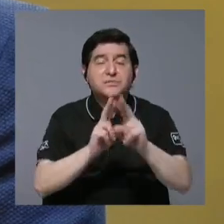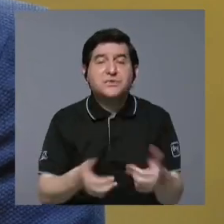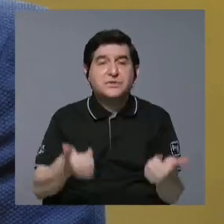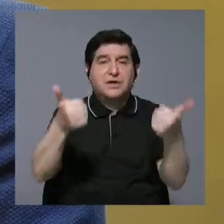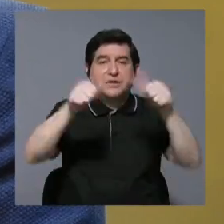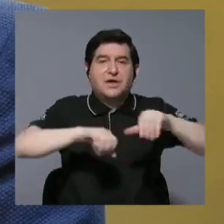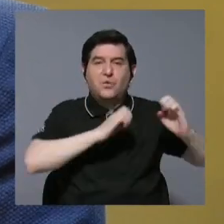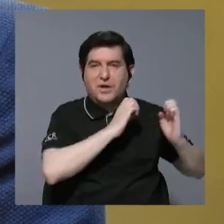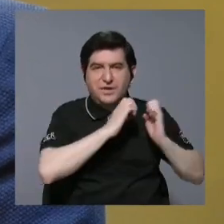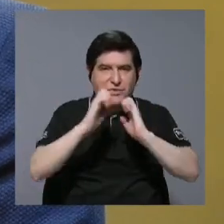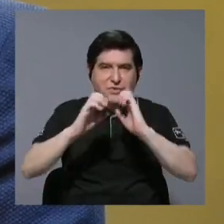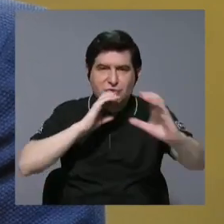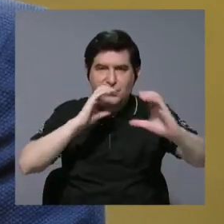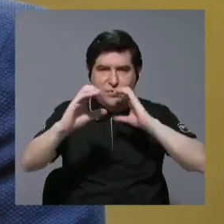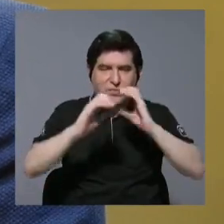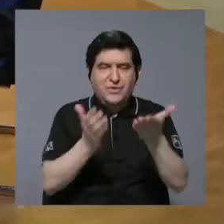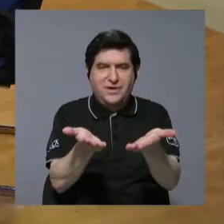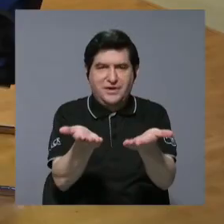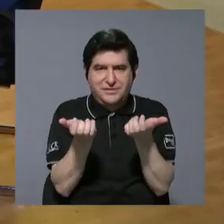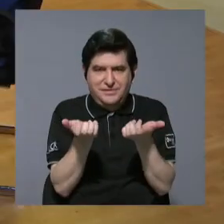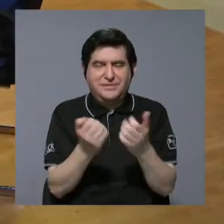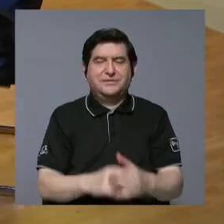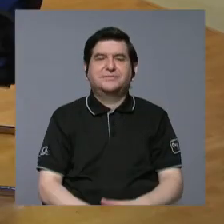la estrategia de comunicación que se requiera.